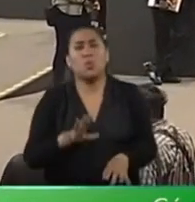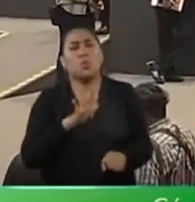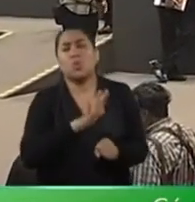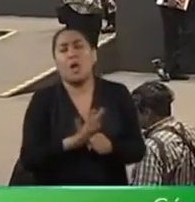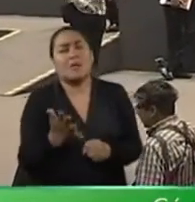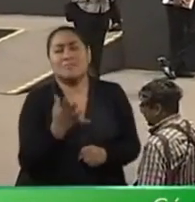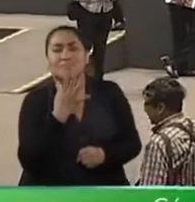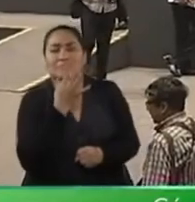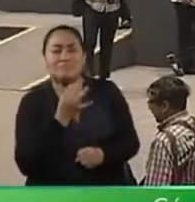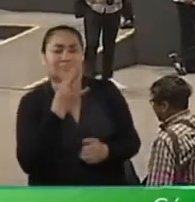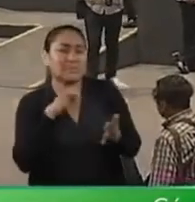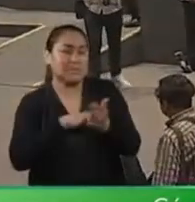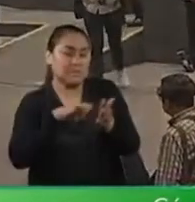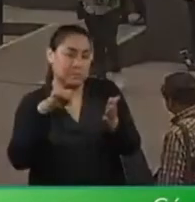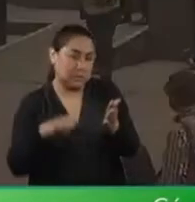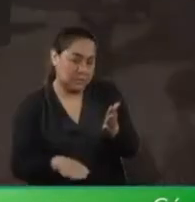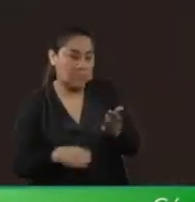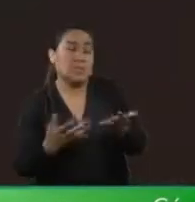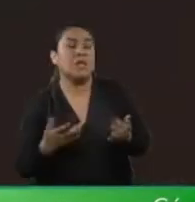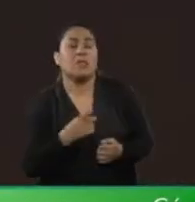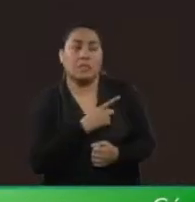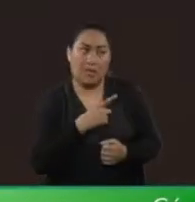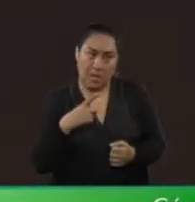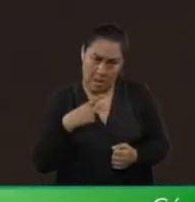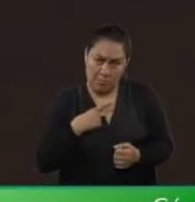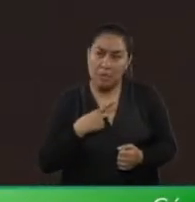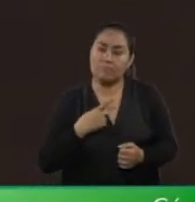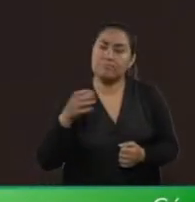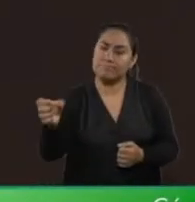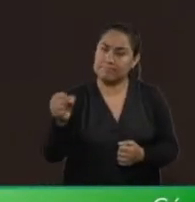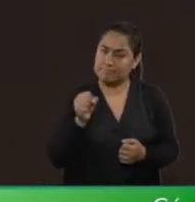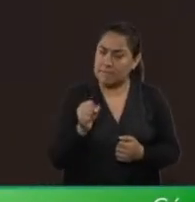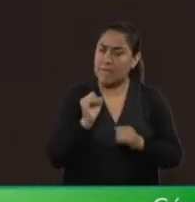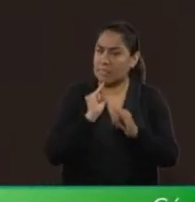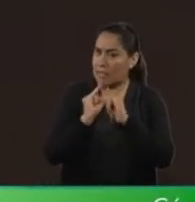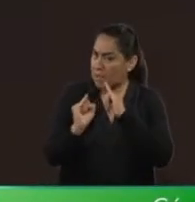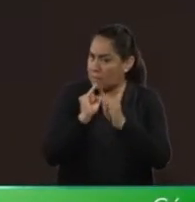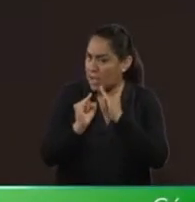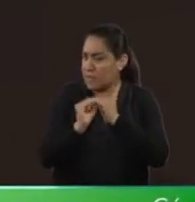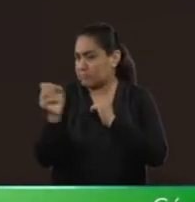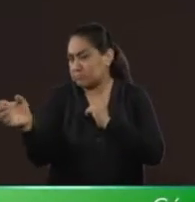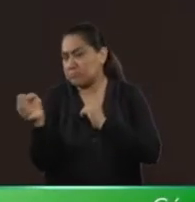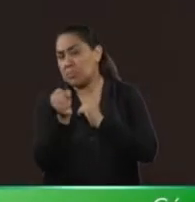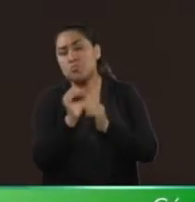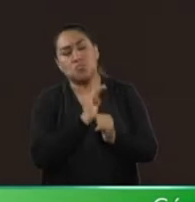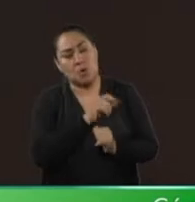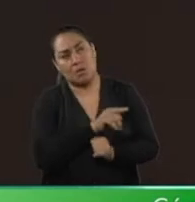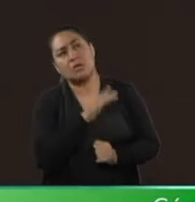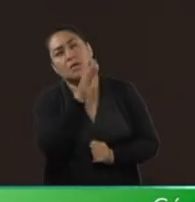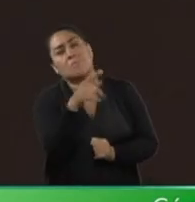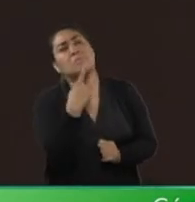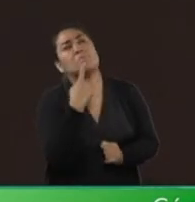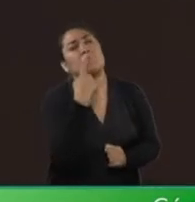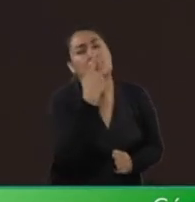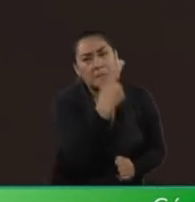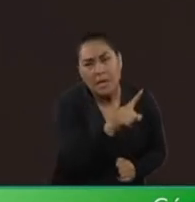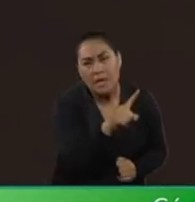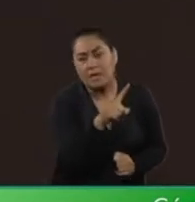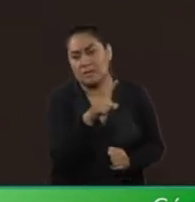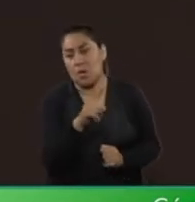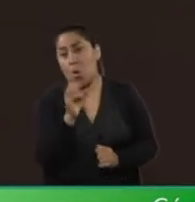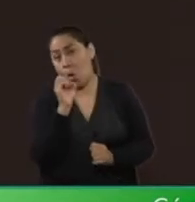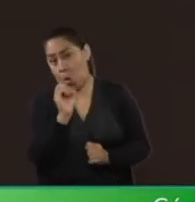tan sencillas como es contar con un intérprete para que pueda presentarse una queja, una denuncia